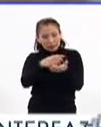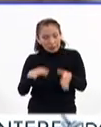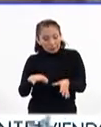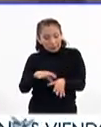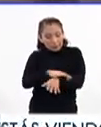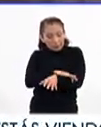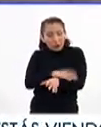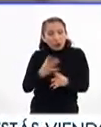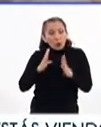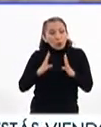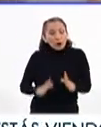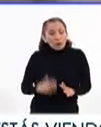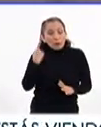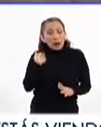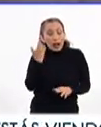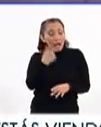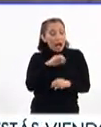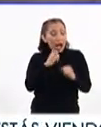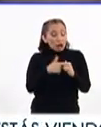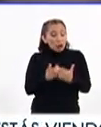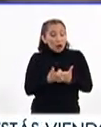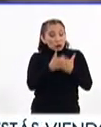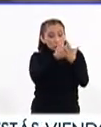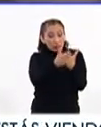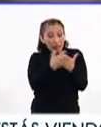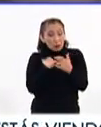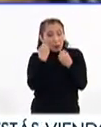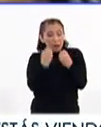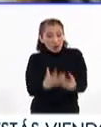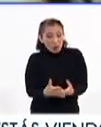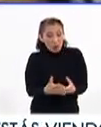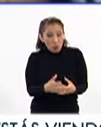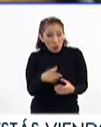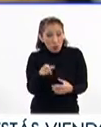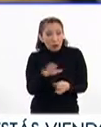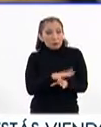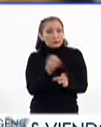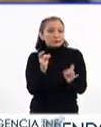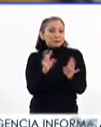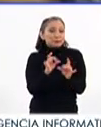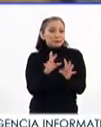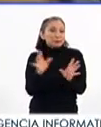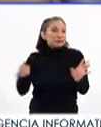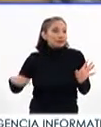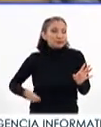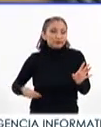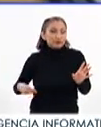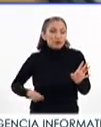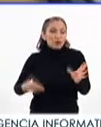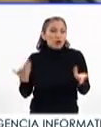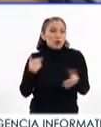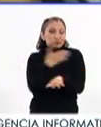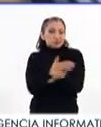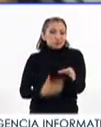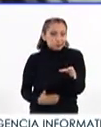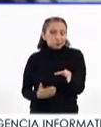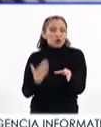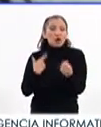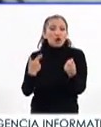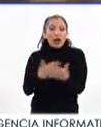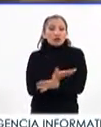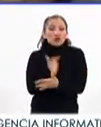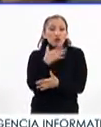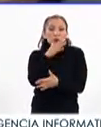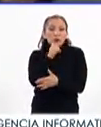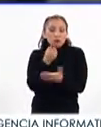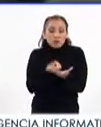coloca en el cuerpo para reemplazar las funciones que se han perdido por alguna amputación o porque se nació